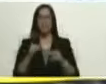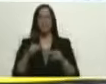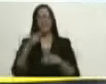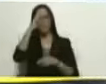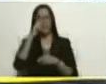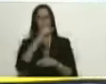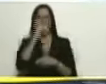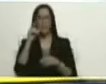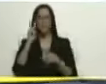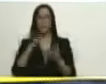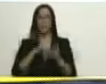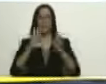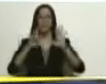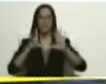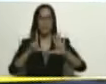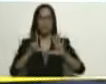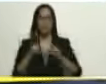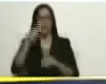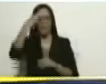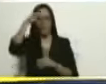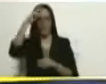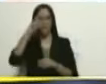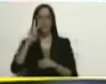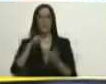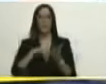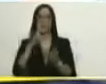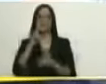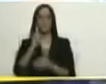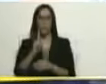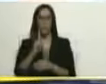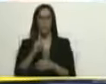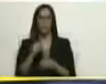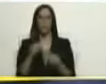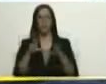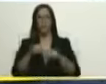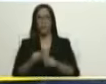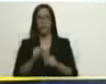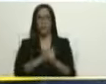2017, México 2021, porque nos agarró la pandemia,